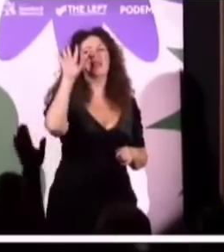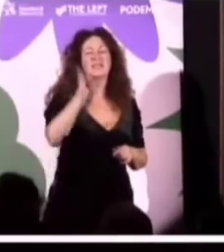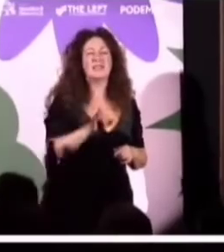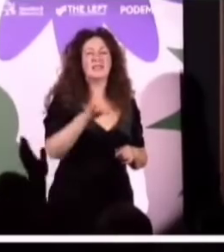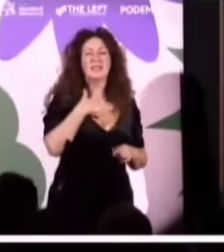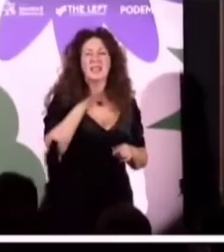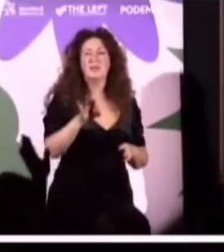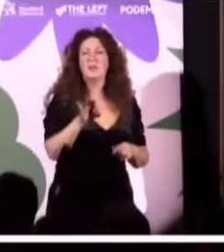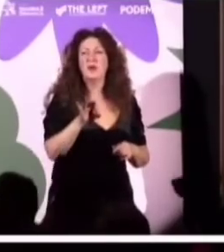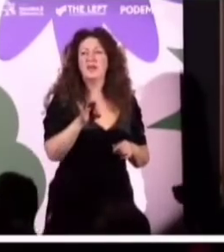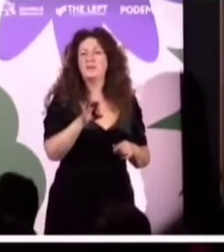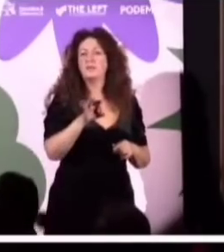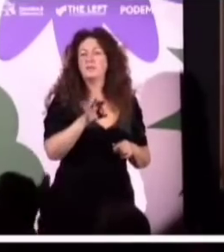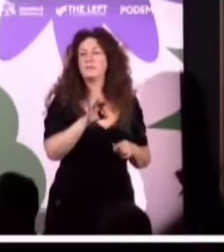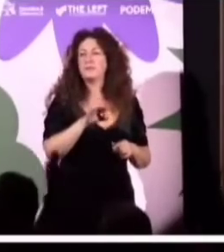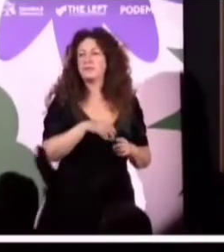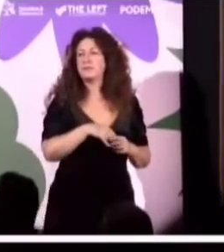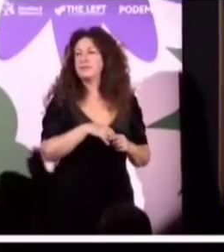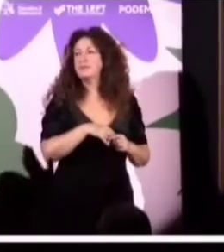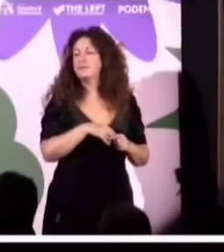No voy a ser yo